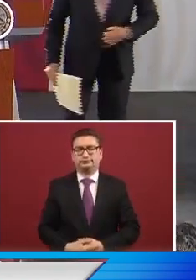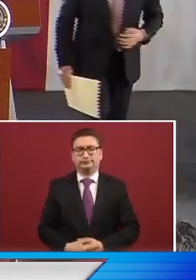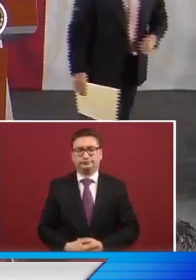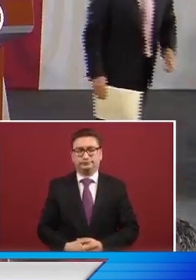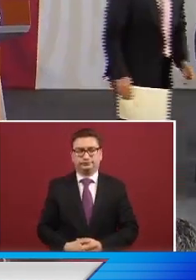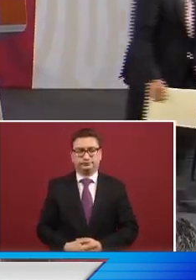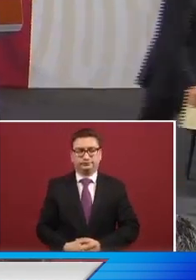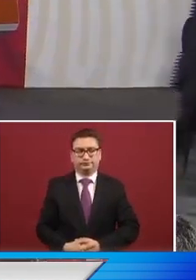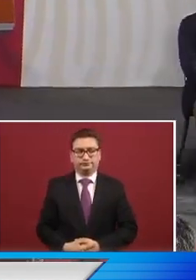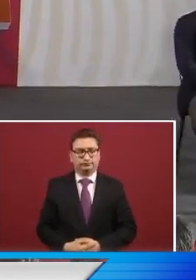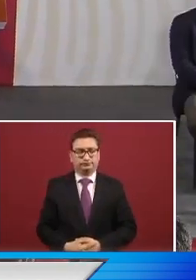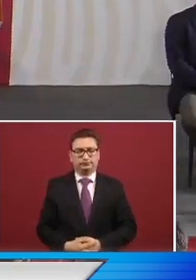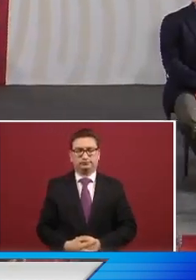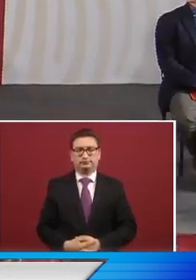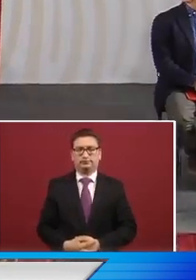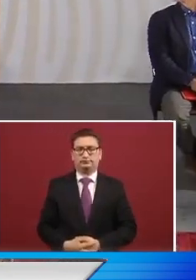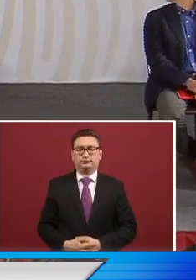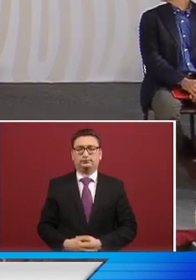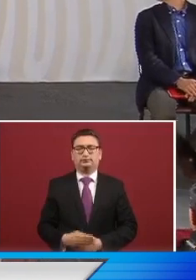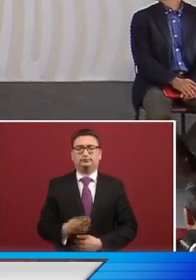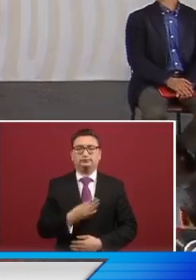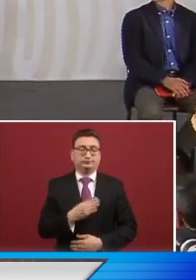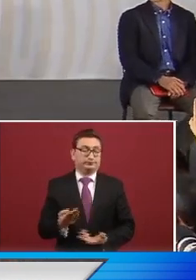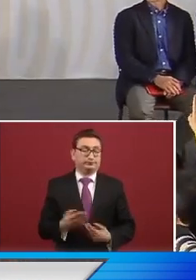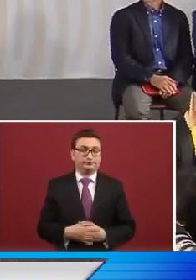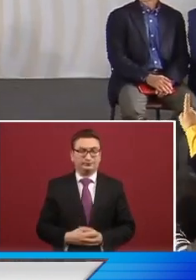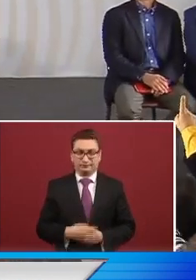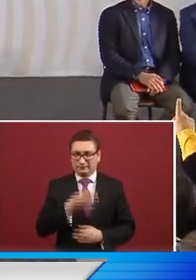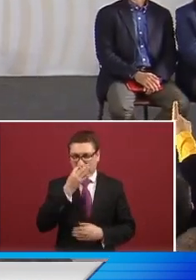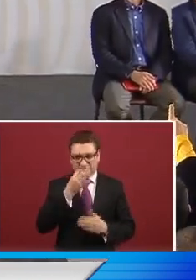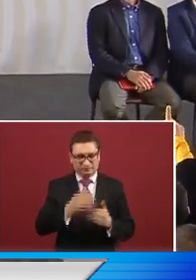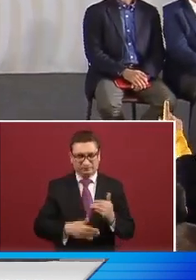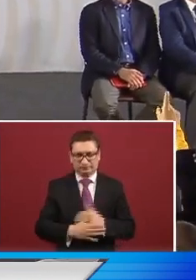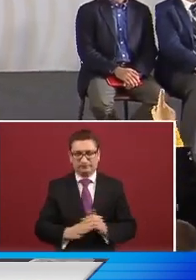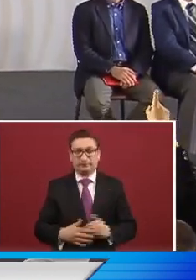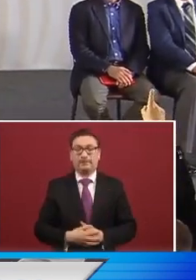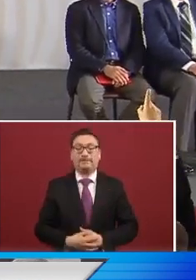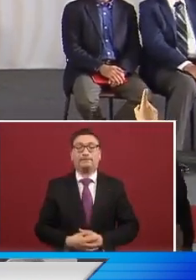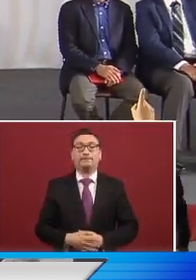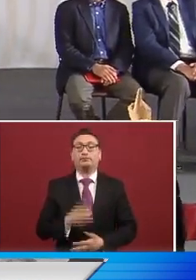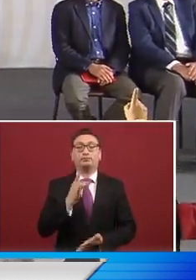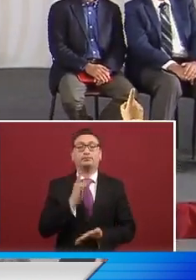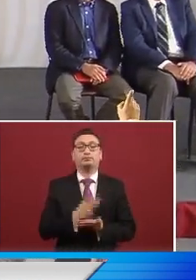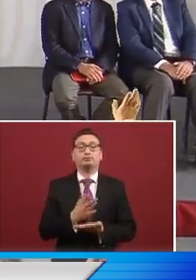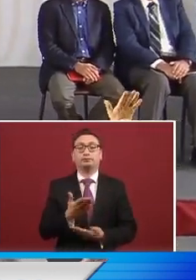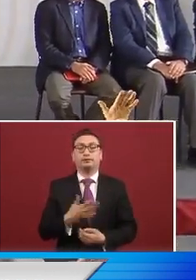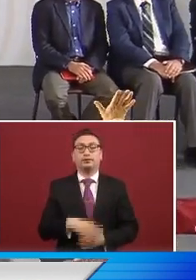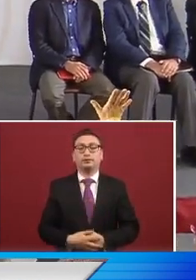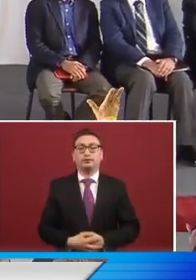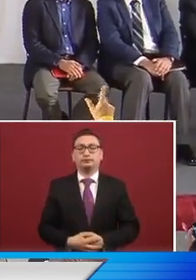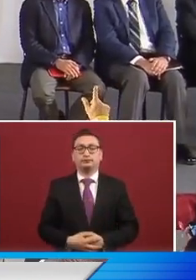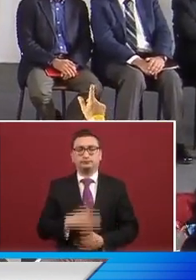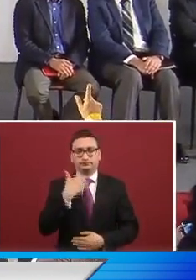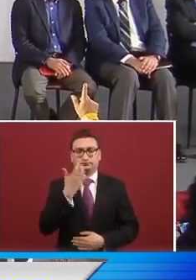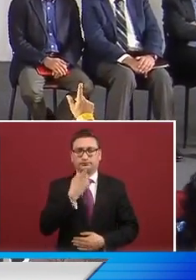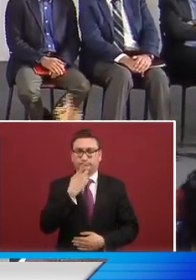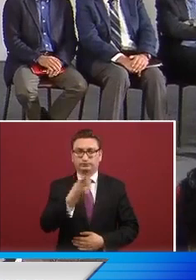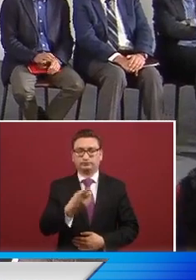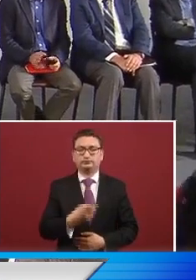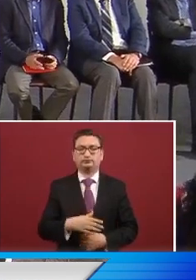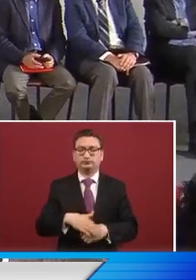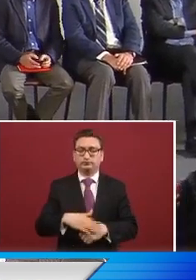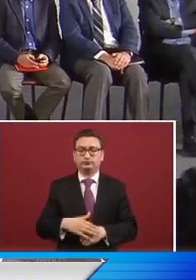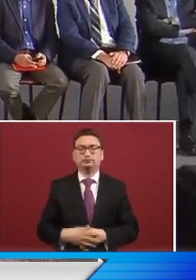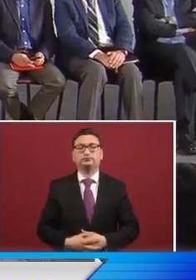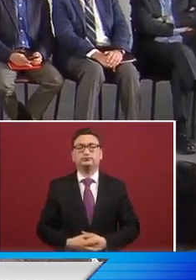a 19.97 el kilogramo. Gas LP estacionario marca Genieto a 10.79 por litro. Con precio